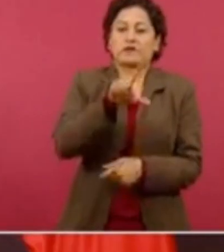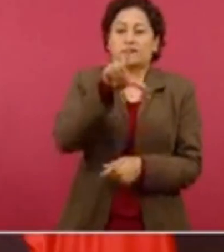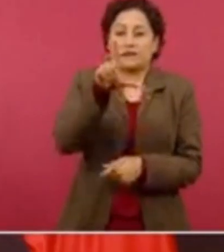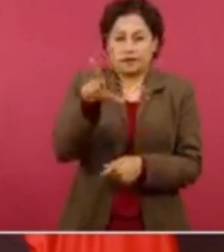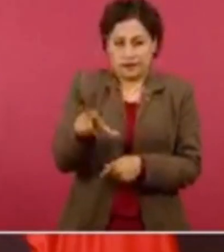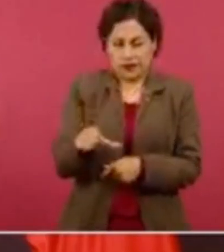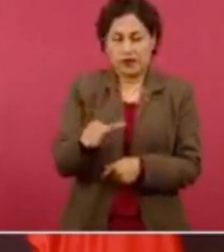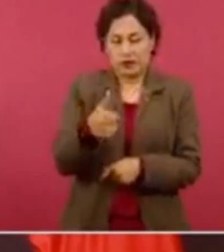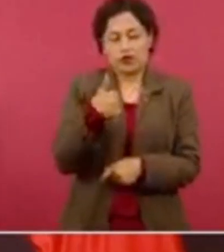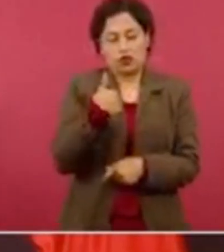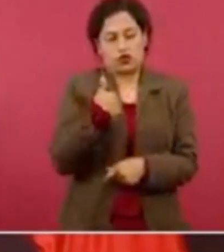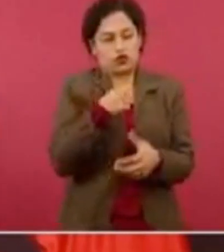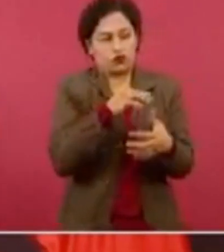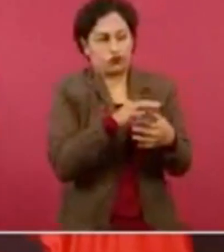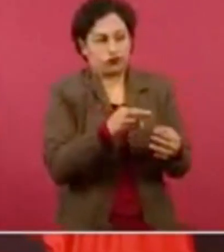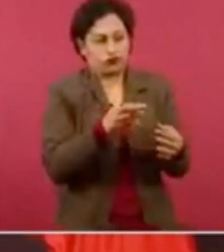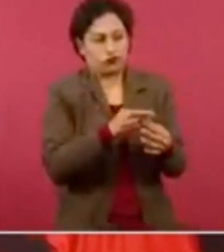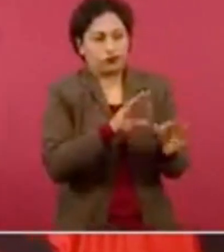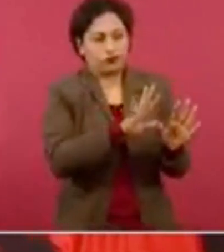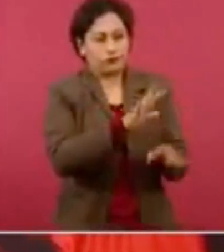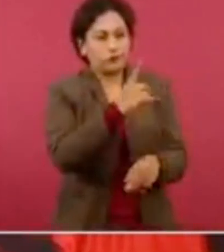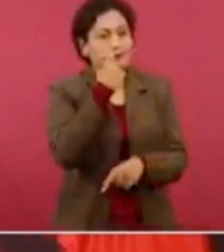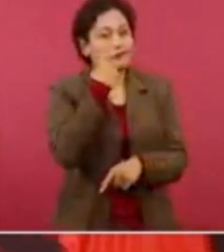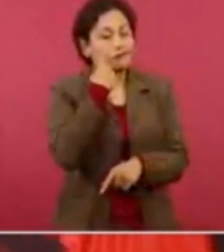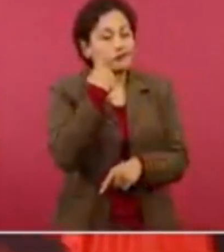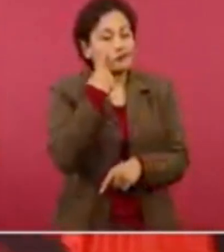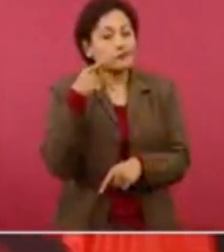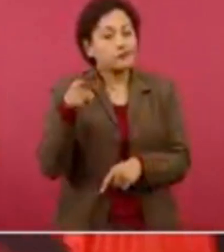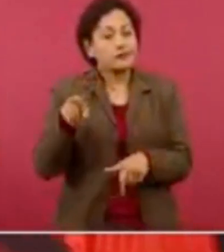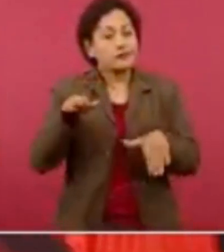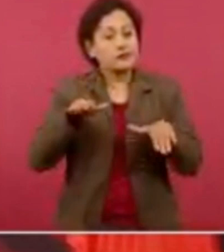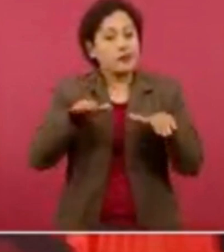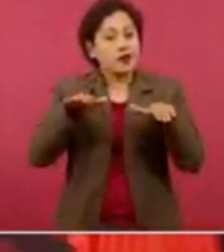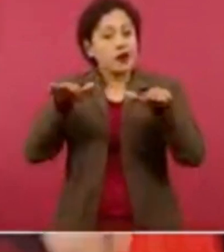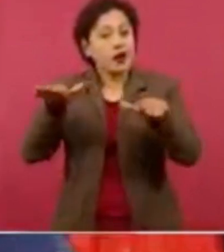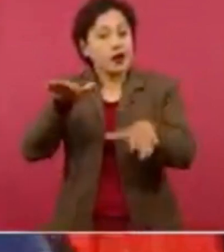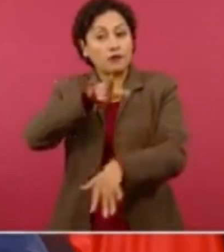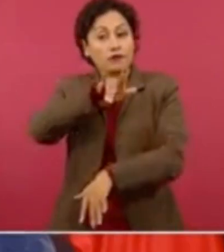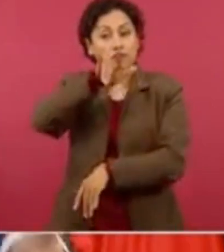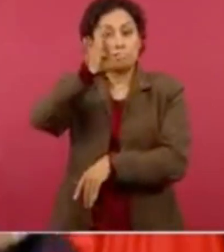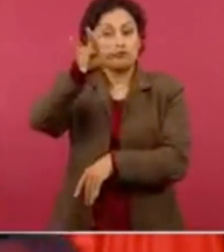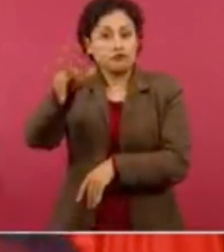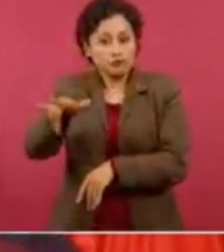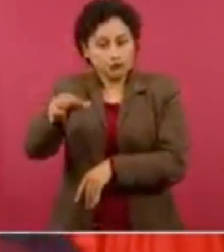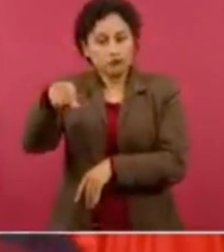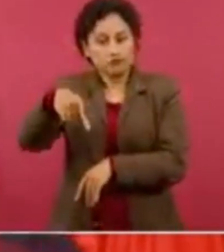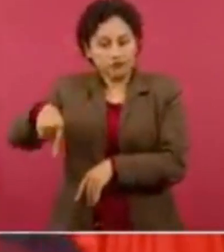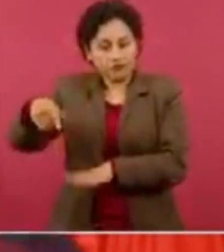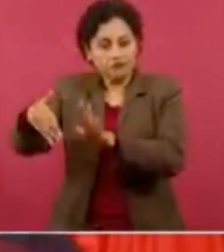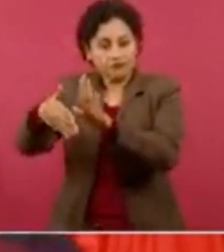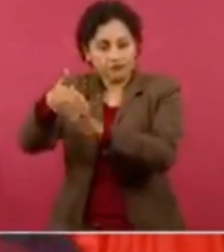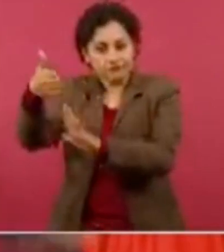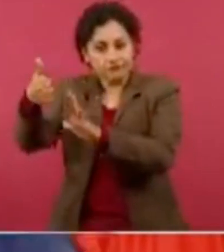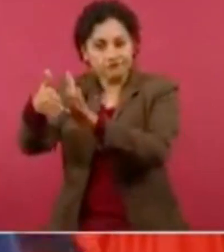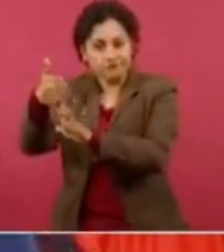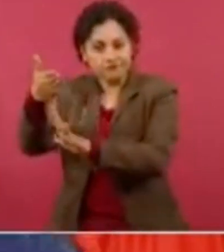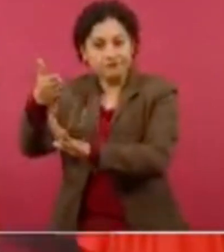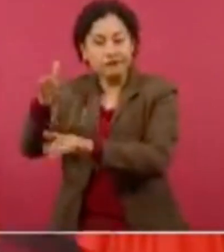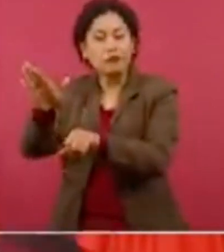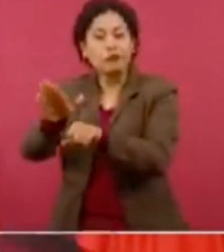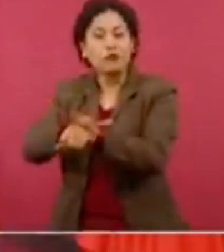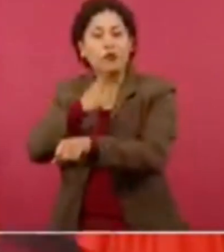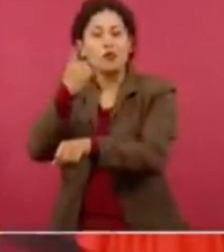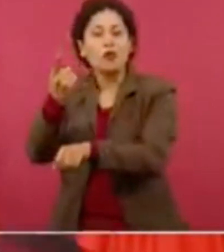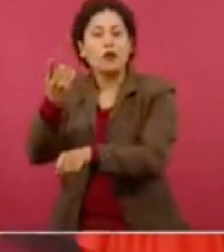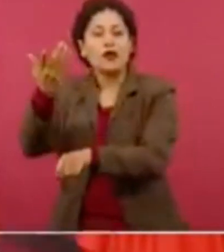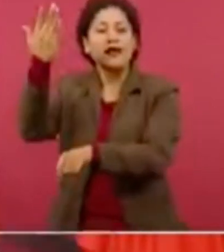de que este aeropuerto se hizo porque querían hacer otro en un